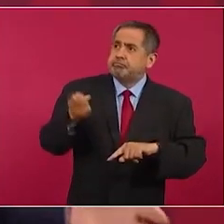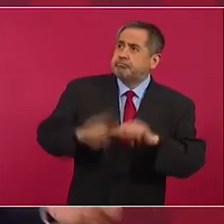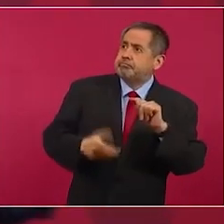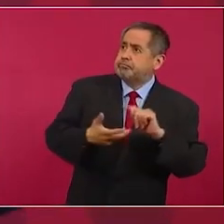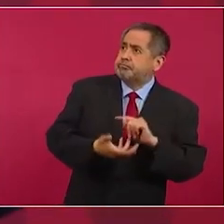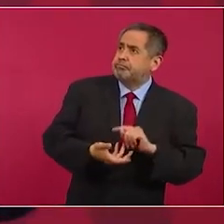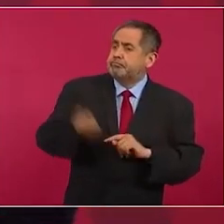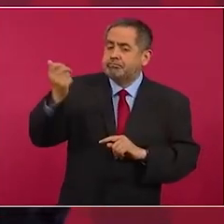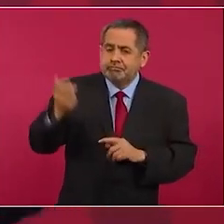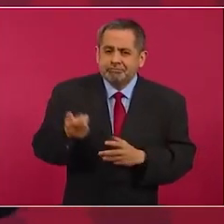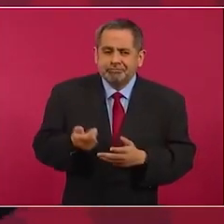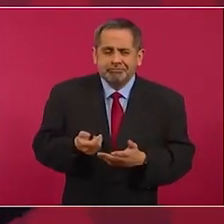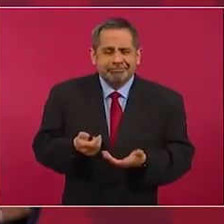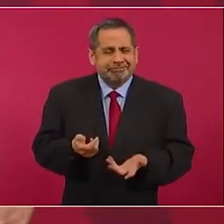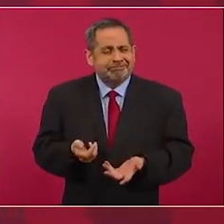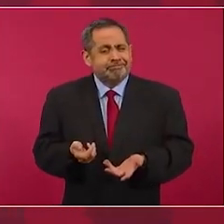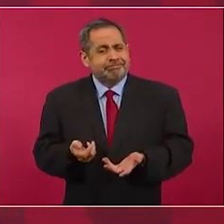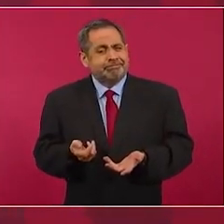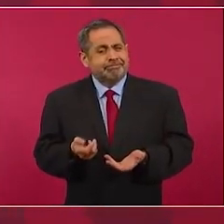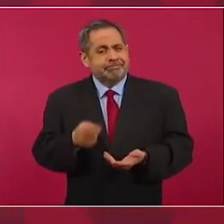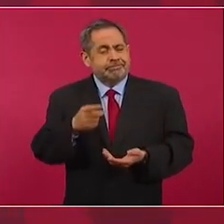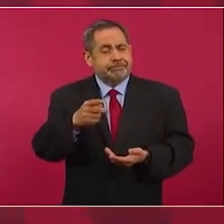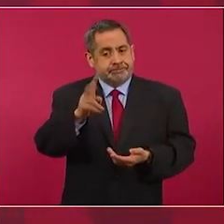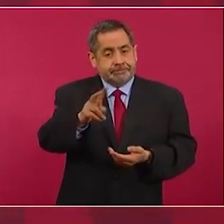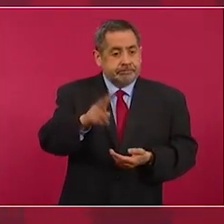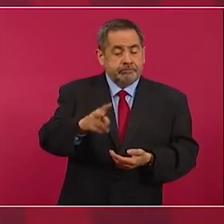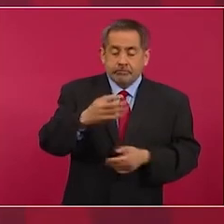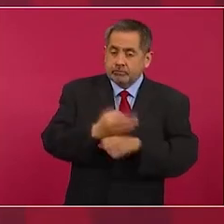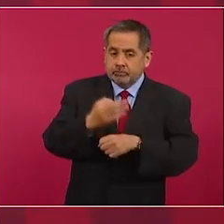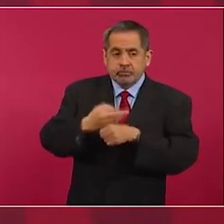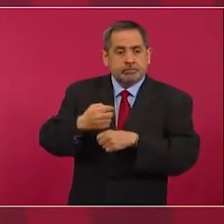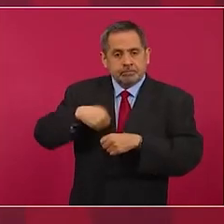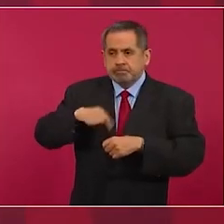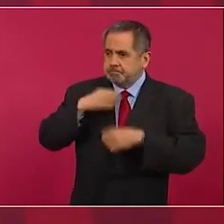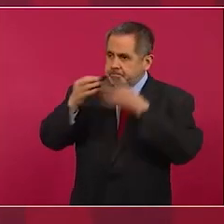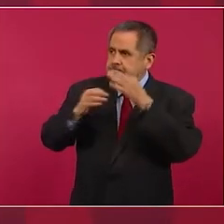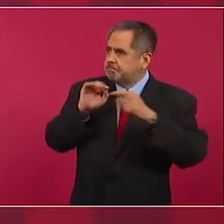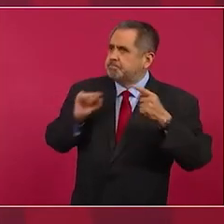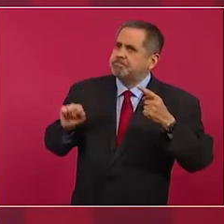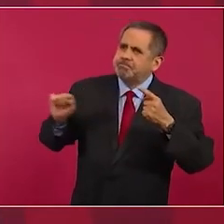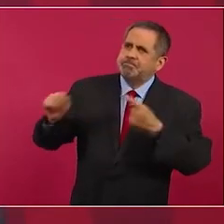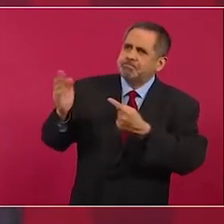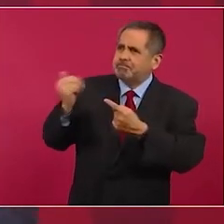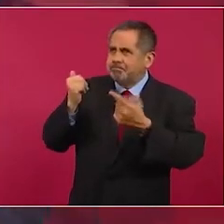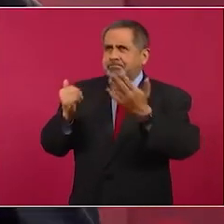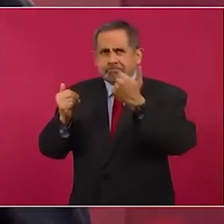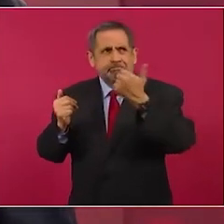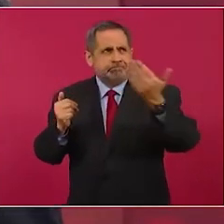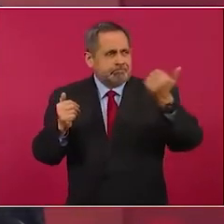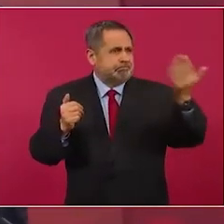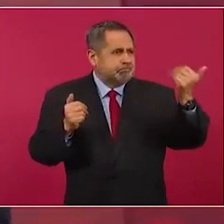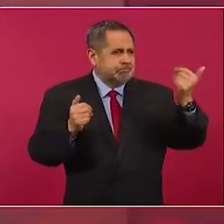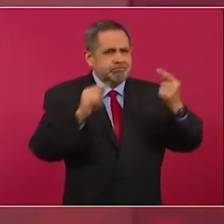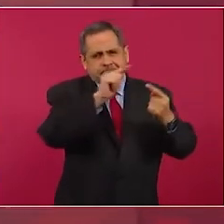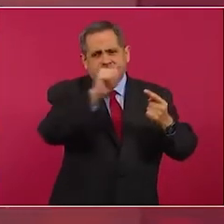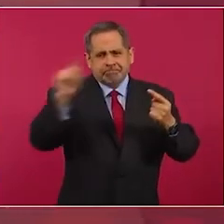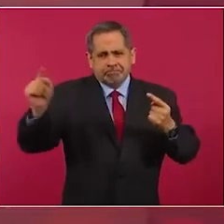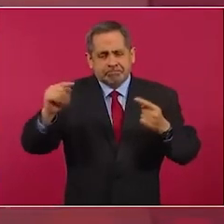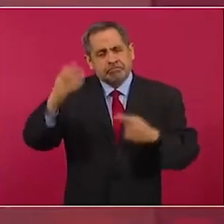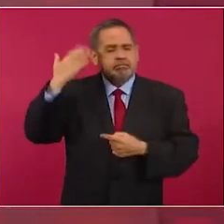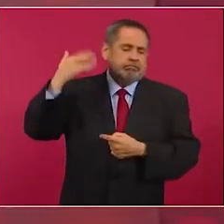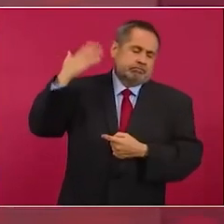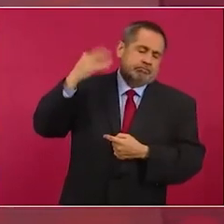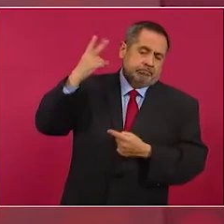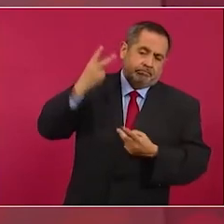Nosotros estamos en una campaña para que nos devuelvan todo lo que se han